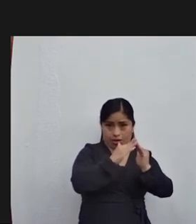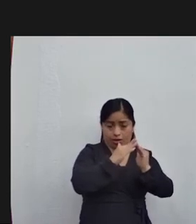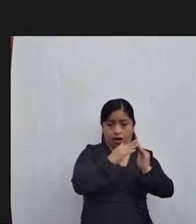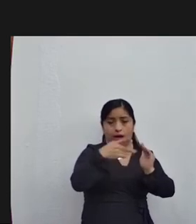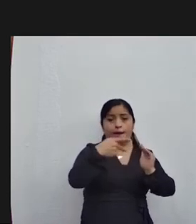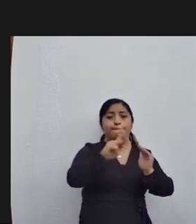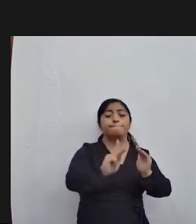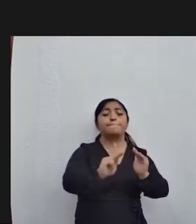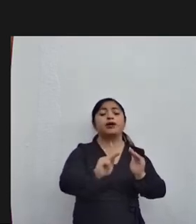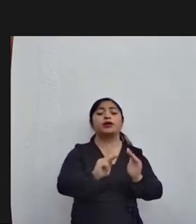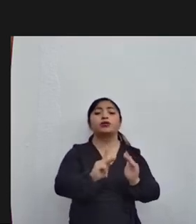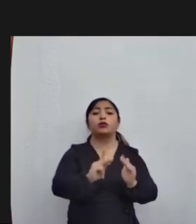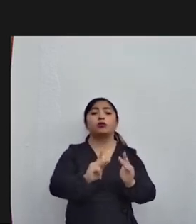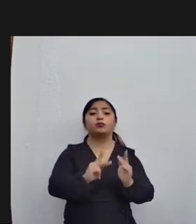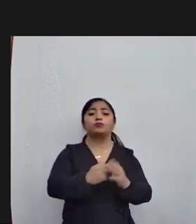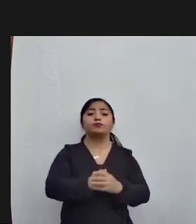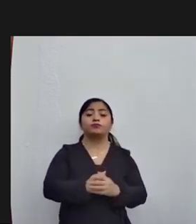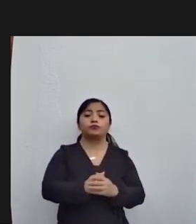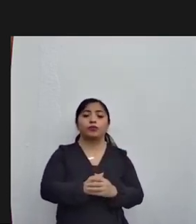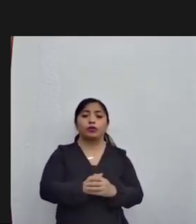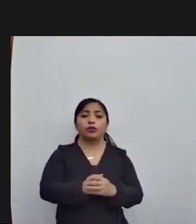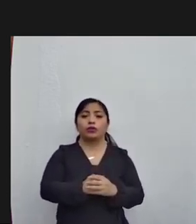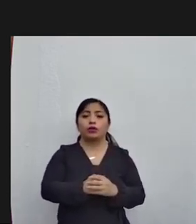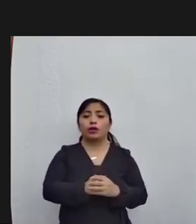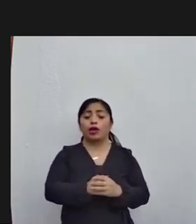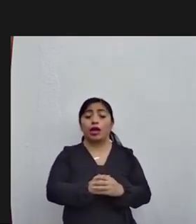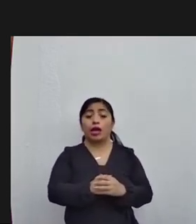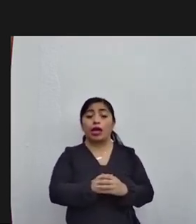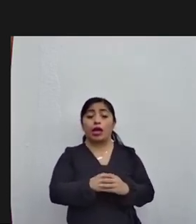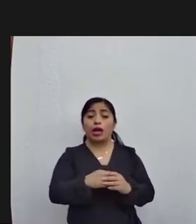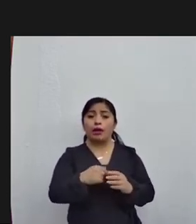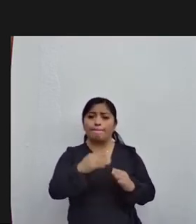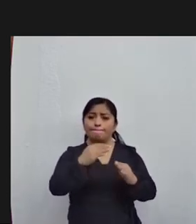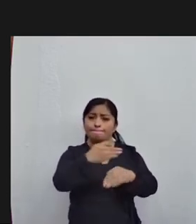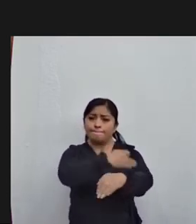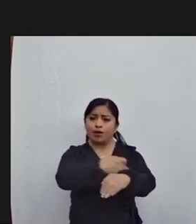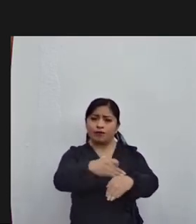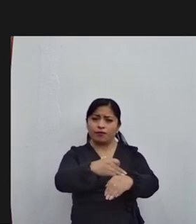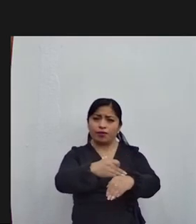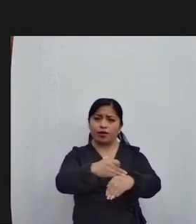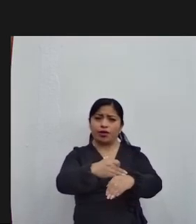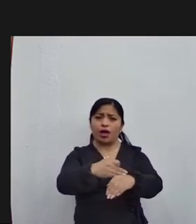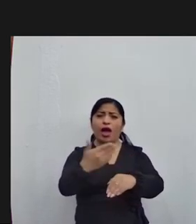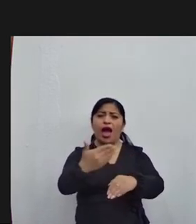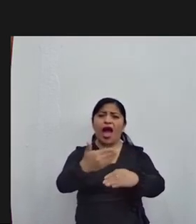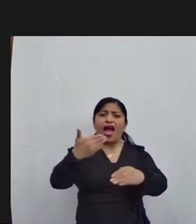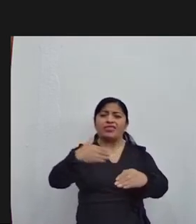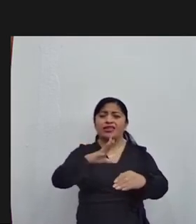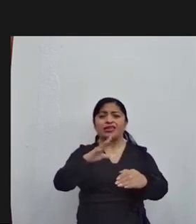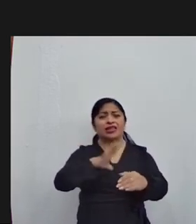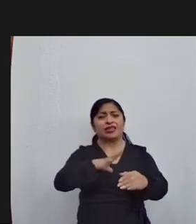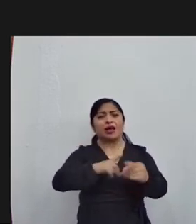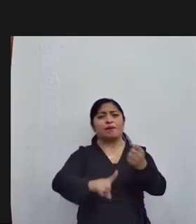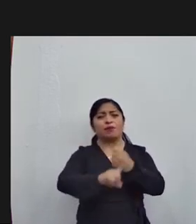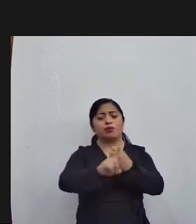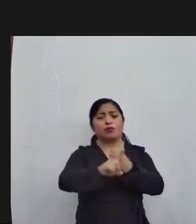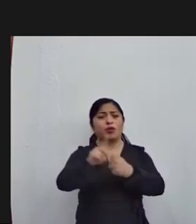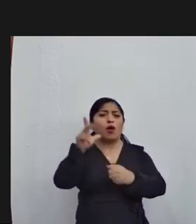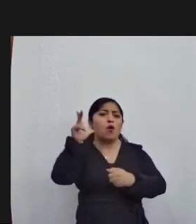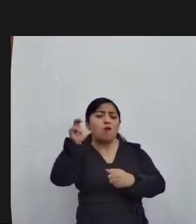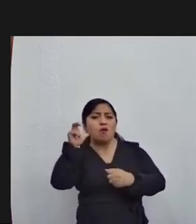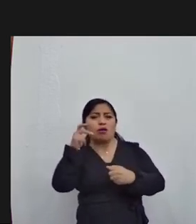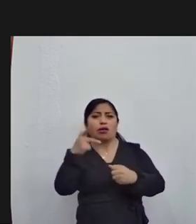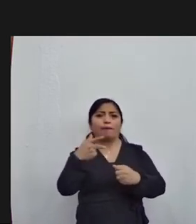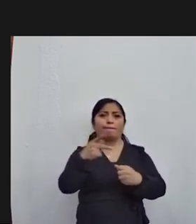discapacidad, bueno, de desarrollar la ceguera total, ellos desarrollan algo que se llama baja visión Y entonces son personas que a pesar